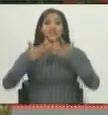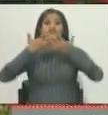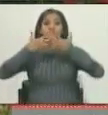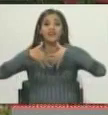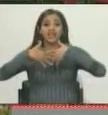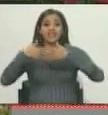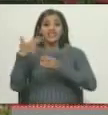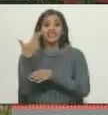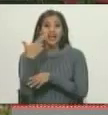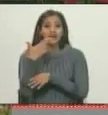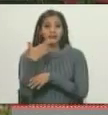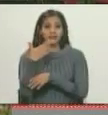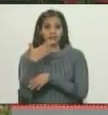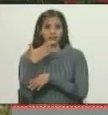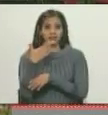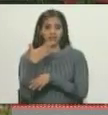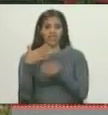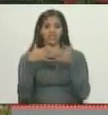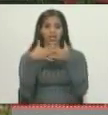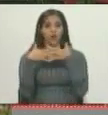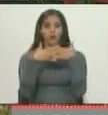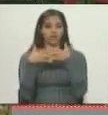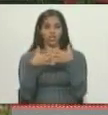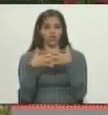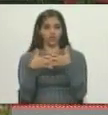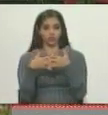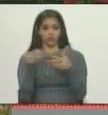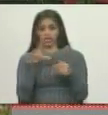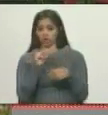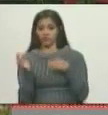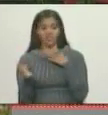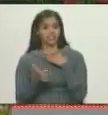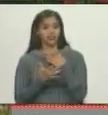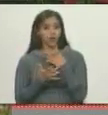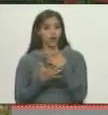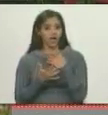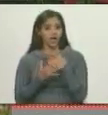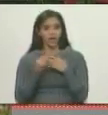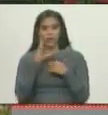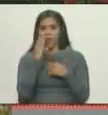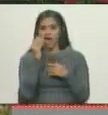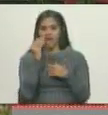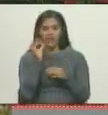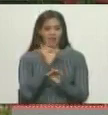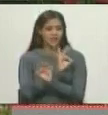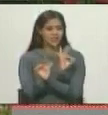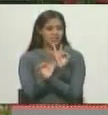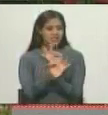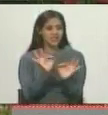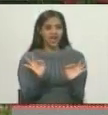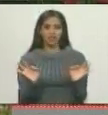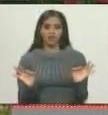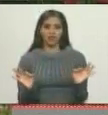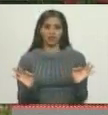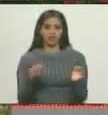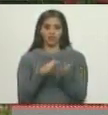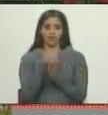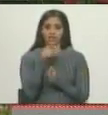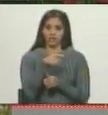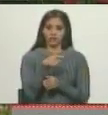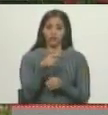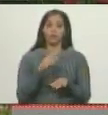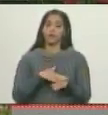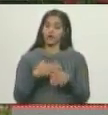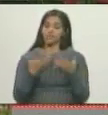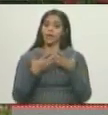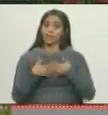armas en Estados Unidos, intocables. No han hablado, nadie ha dicho nada absolutamente de eso, porque esa